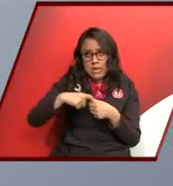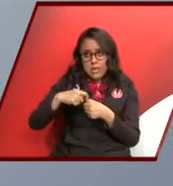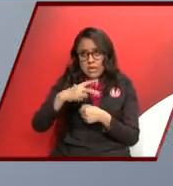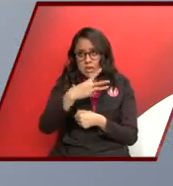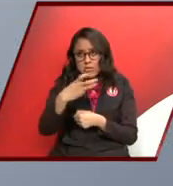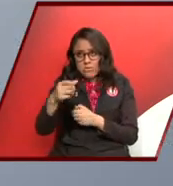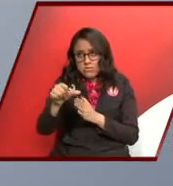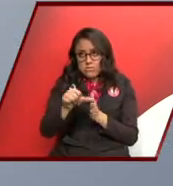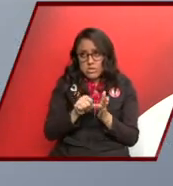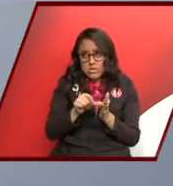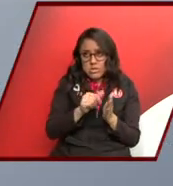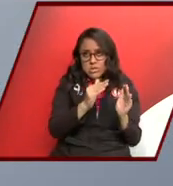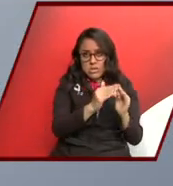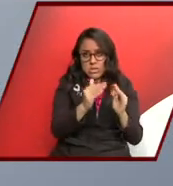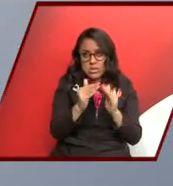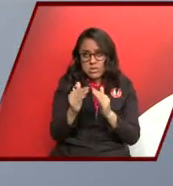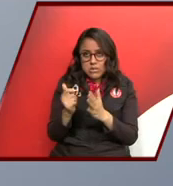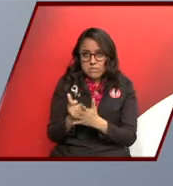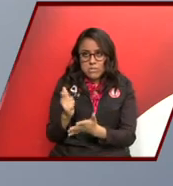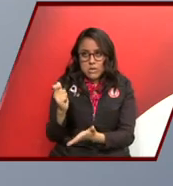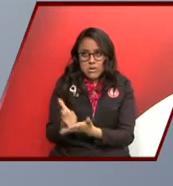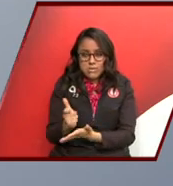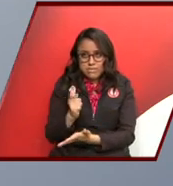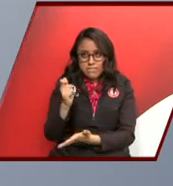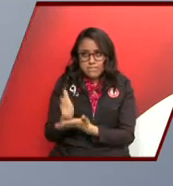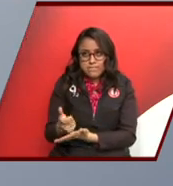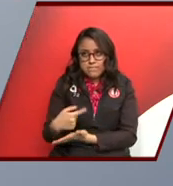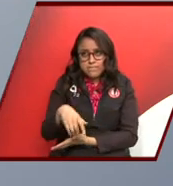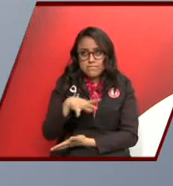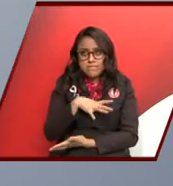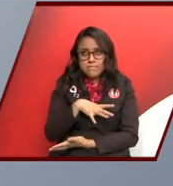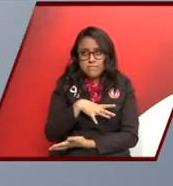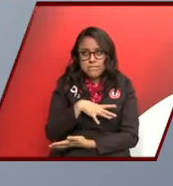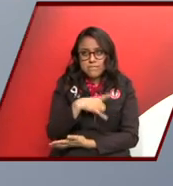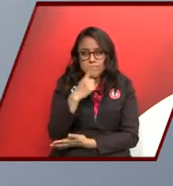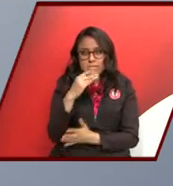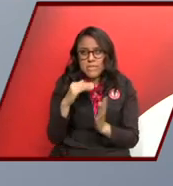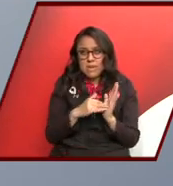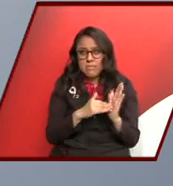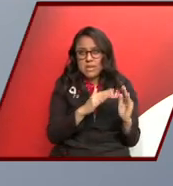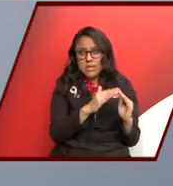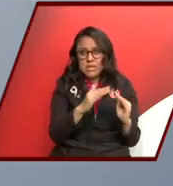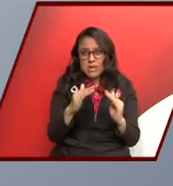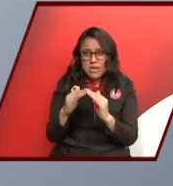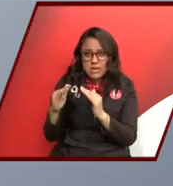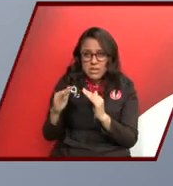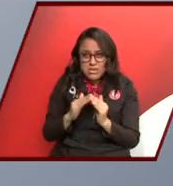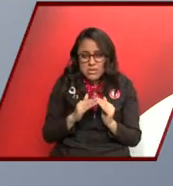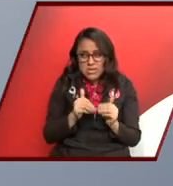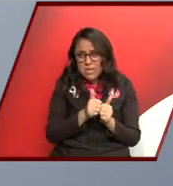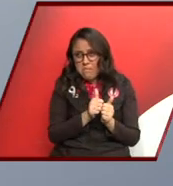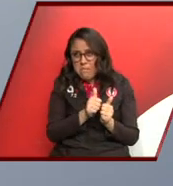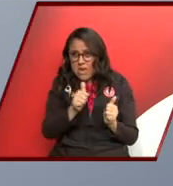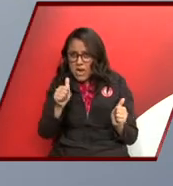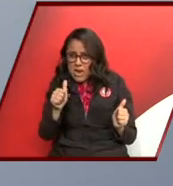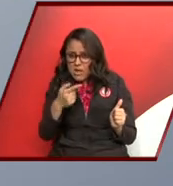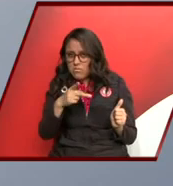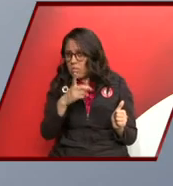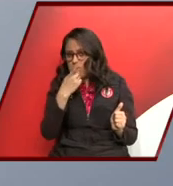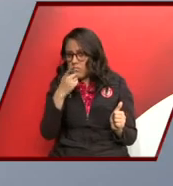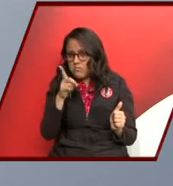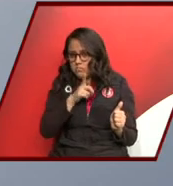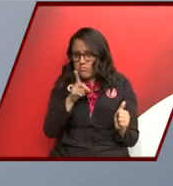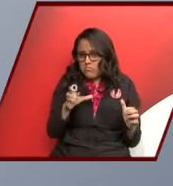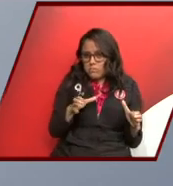300 pesos mensuales por casa, en este fraccionamiento donde hay aproximadamente 1,000 casas, y se separaron y ellos hicieron su seguridad